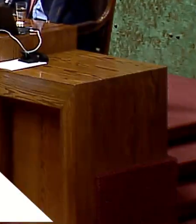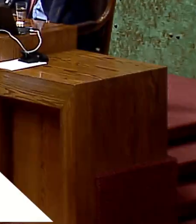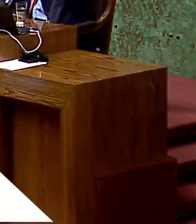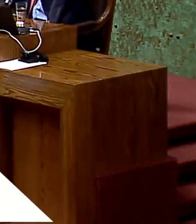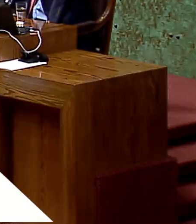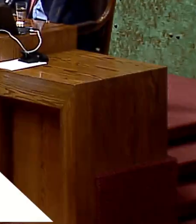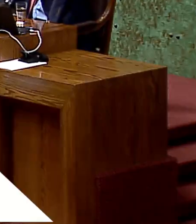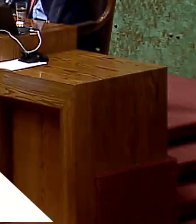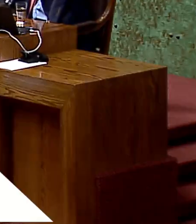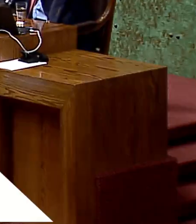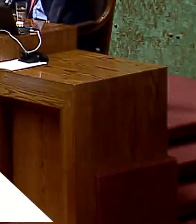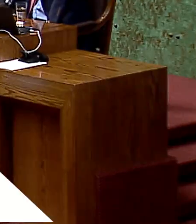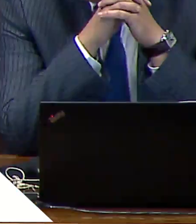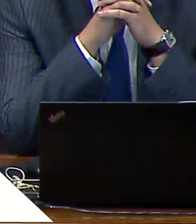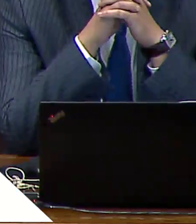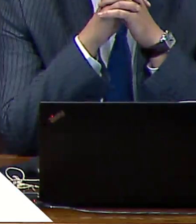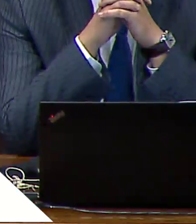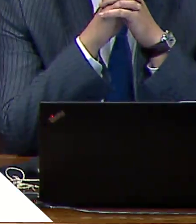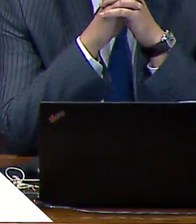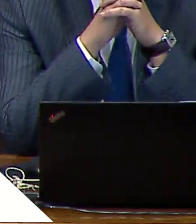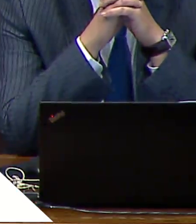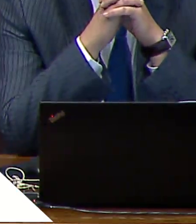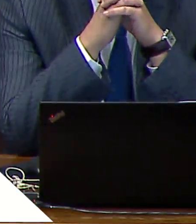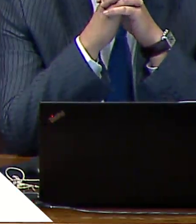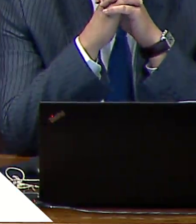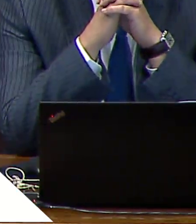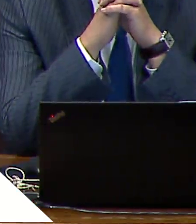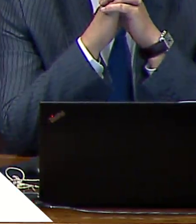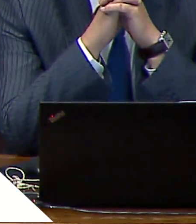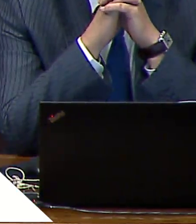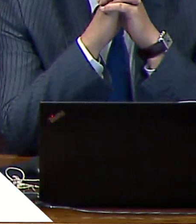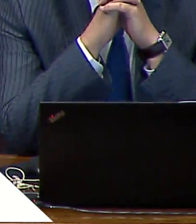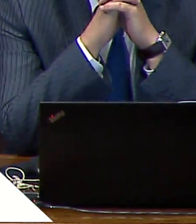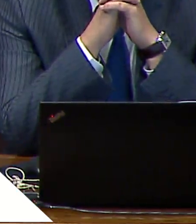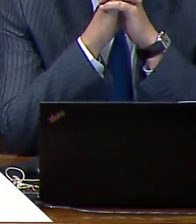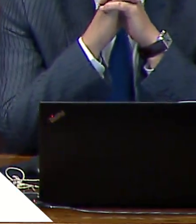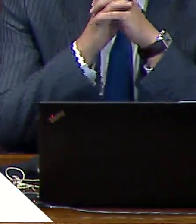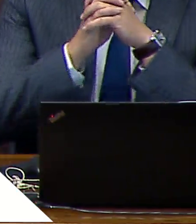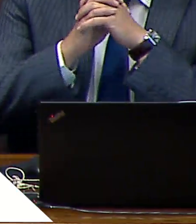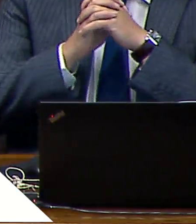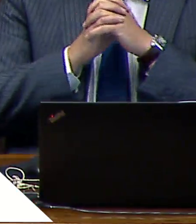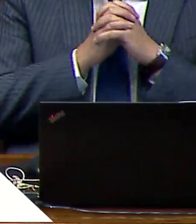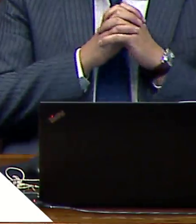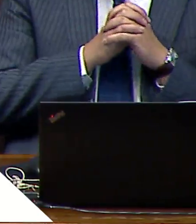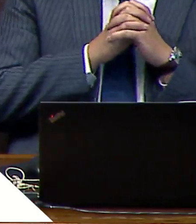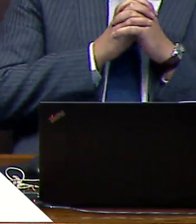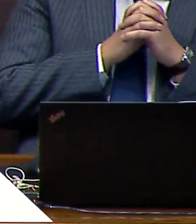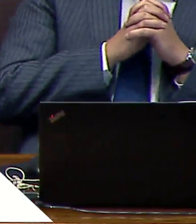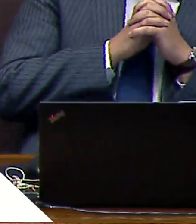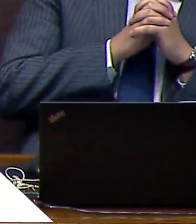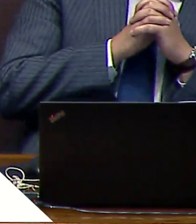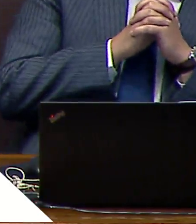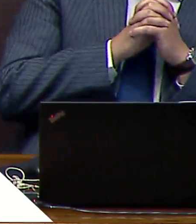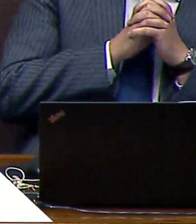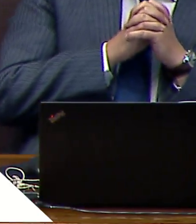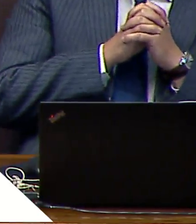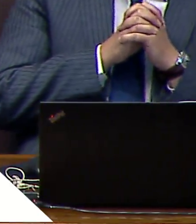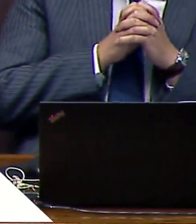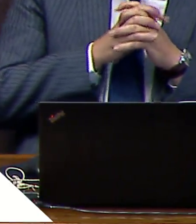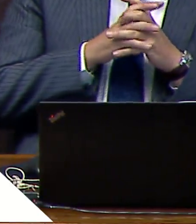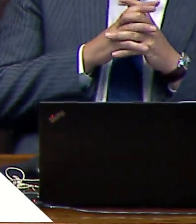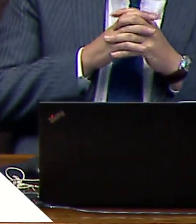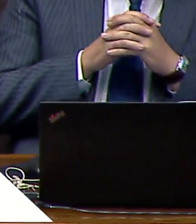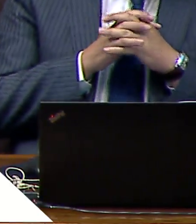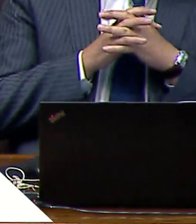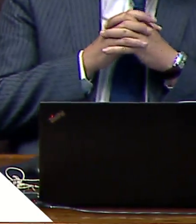asiento les pido que tomen asiento hemos visto con mucho interés el el letrero ya lo pueden guardar para poder seguir con